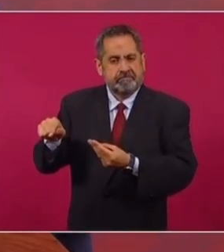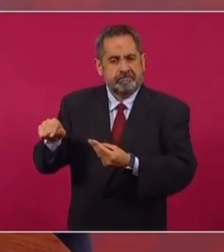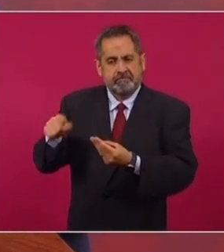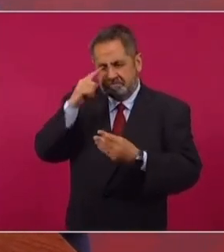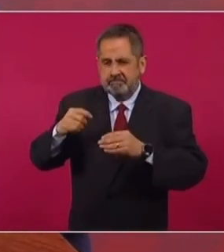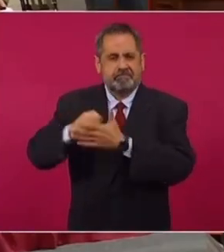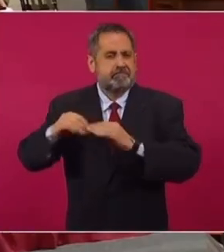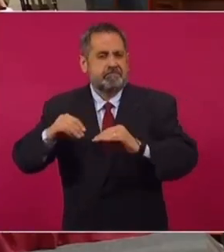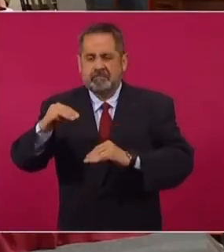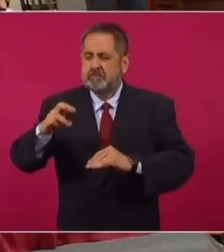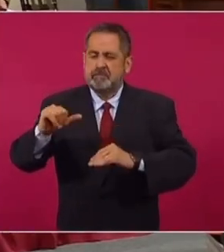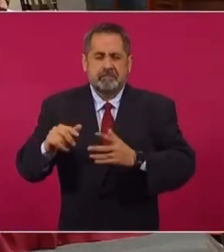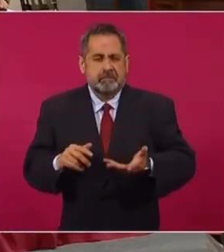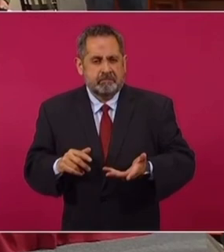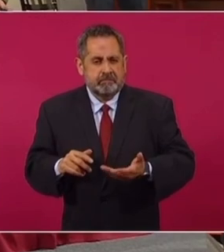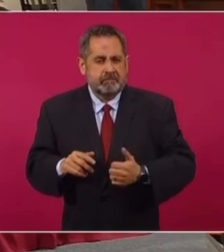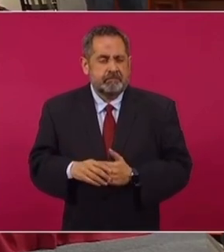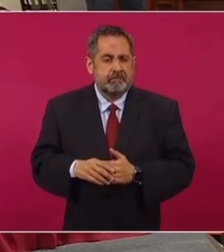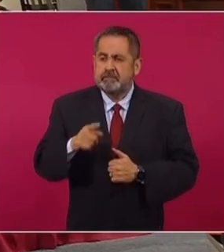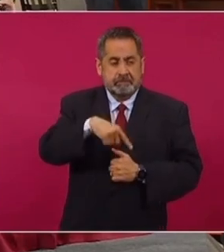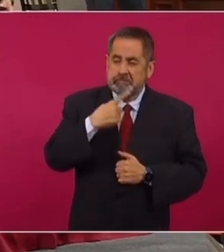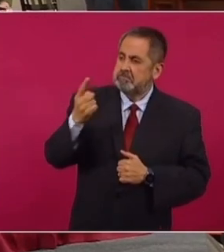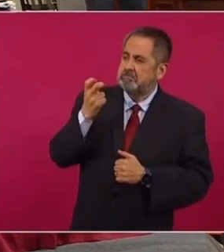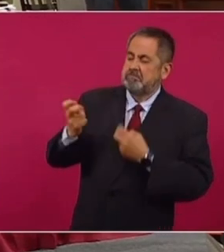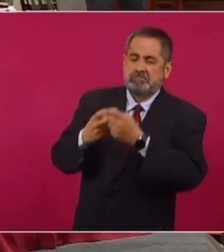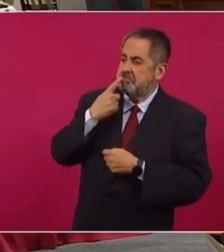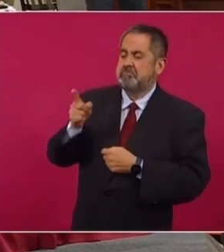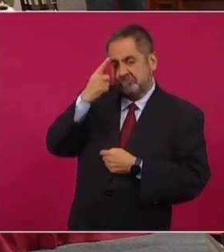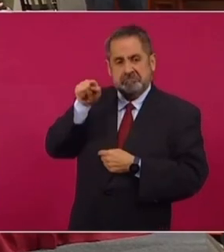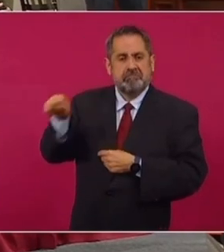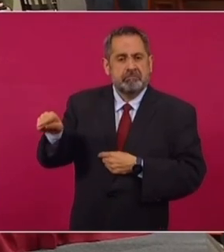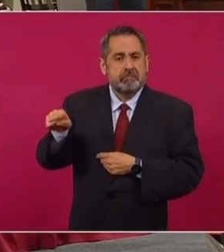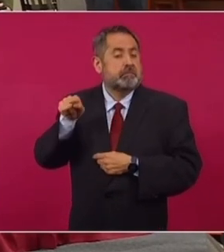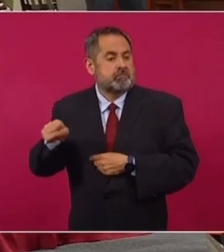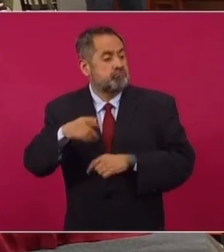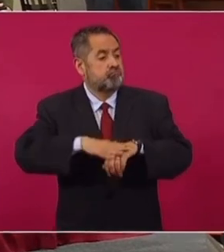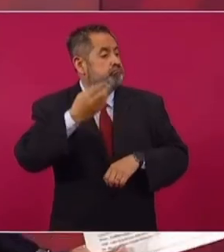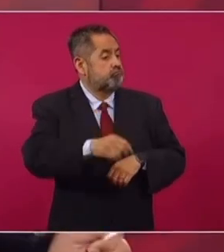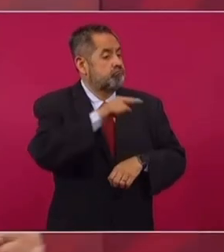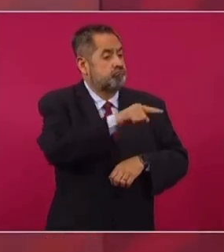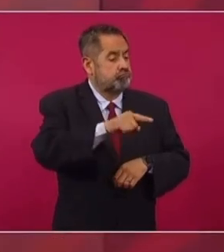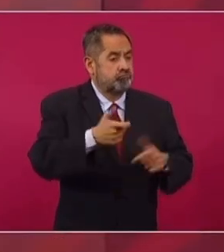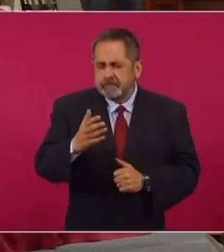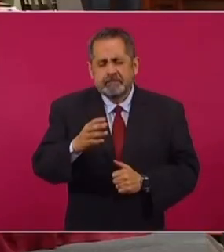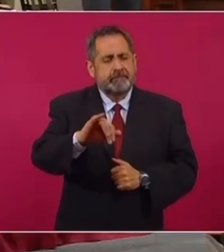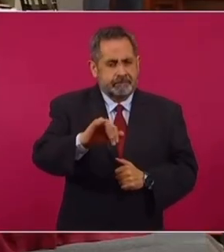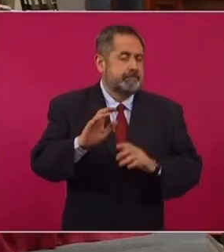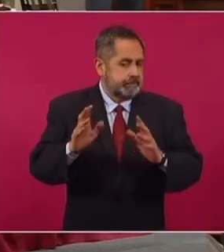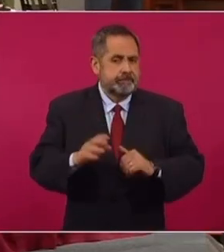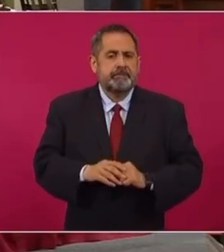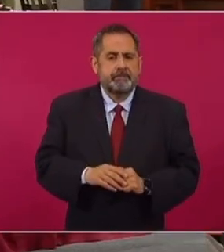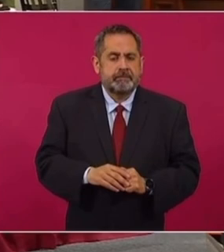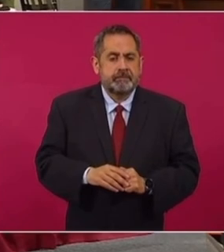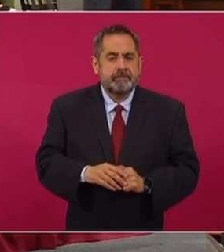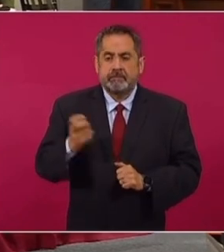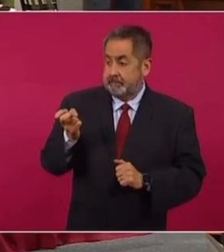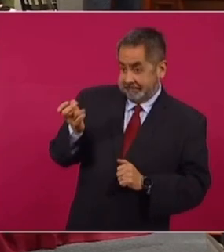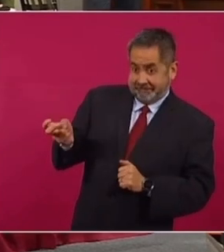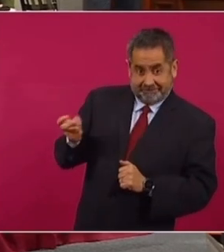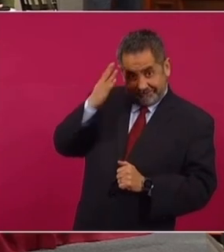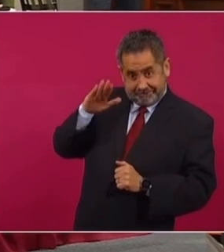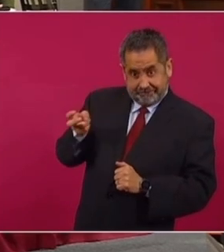el movimiento. Y entonces la acusan a ella de haberlos obligado y de haberse quedado con el dinero. Entonces, esta